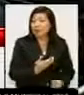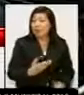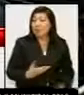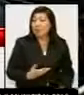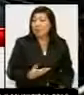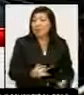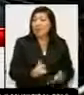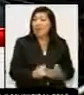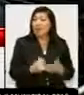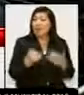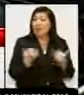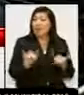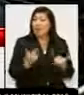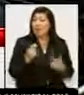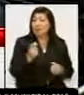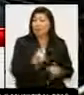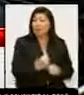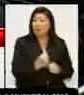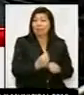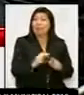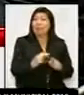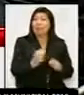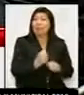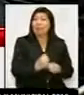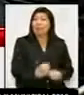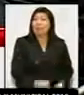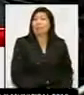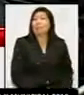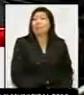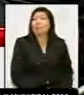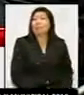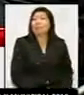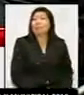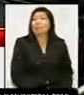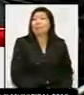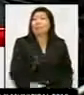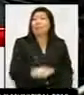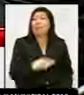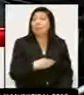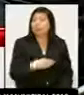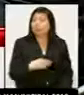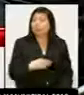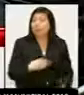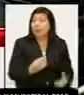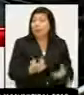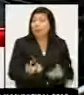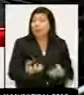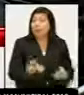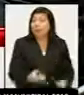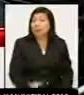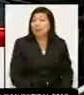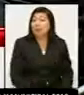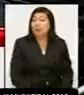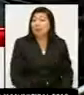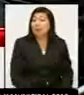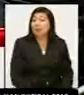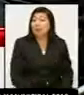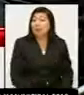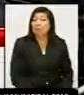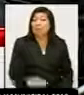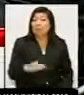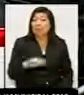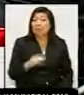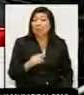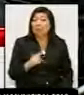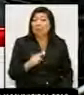gubernamentales, y que ahora los trabajamos en una mesa con el Ministerio de Economía, que encabeza el MINCETUR,